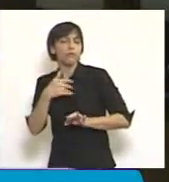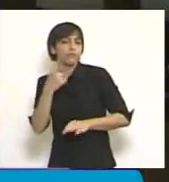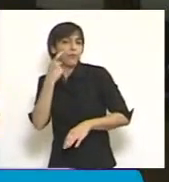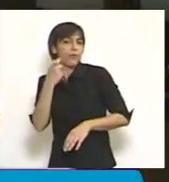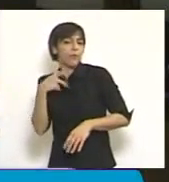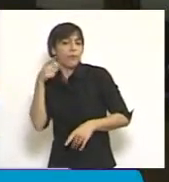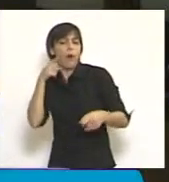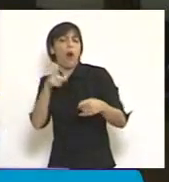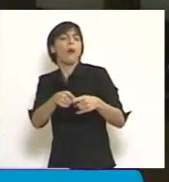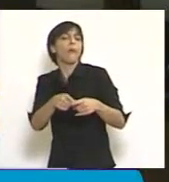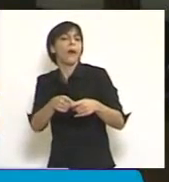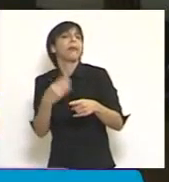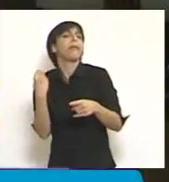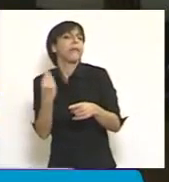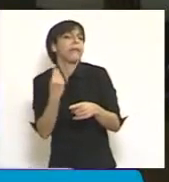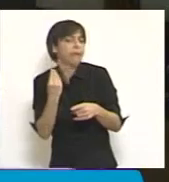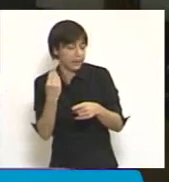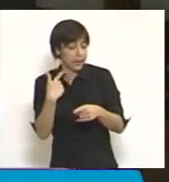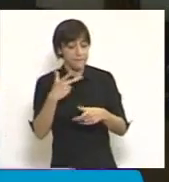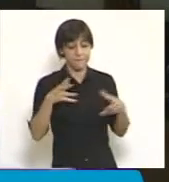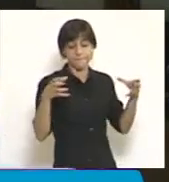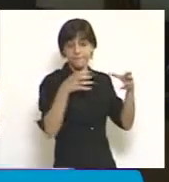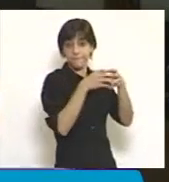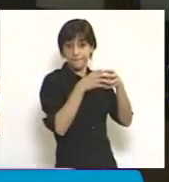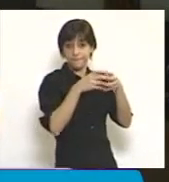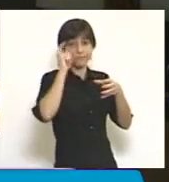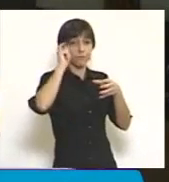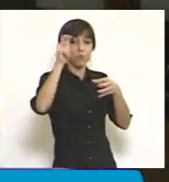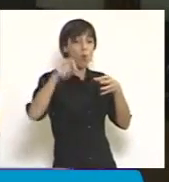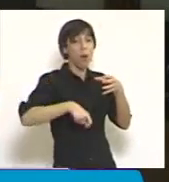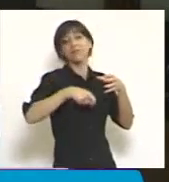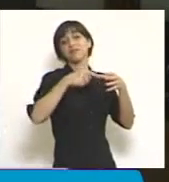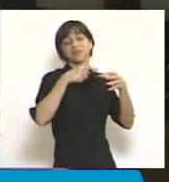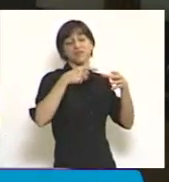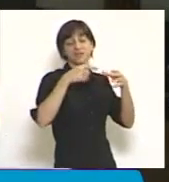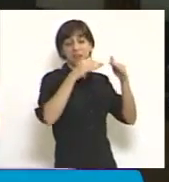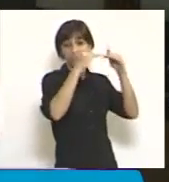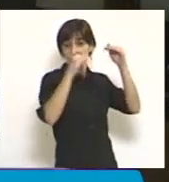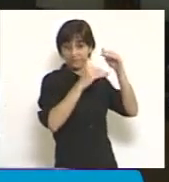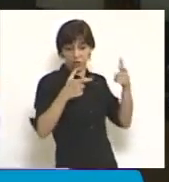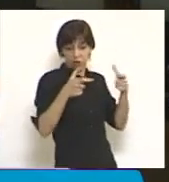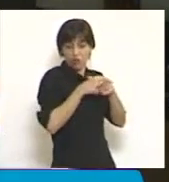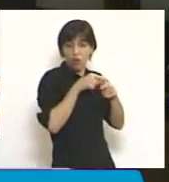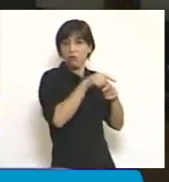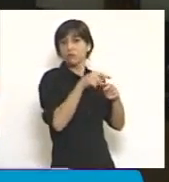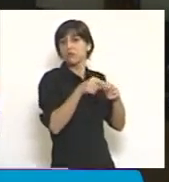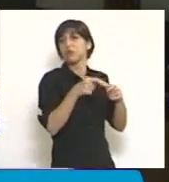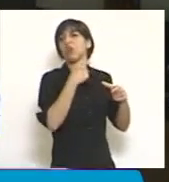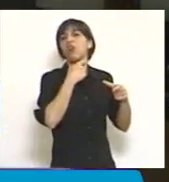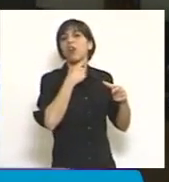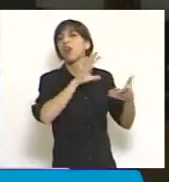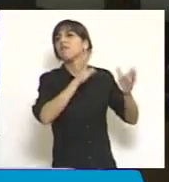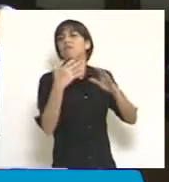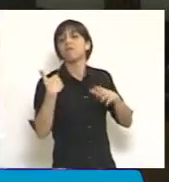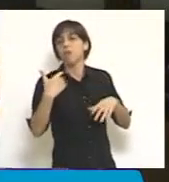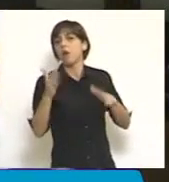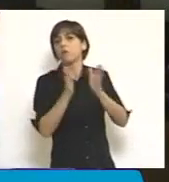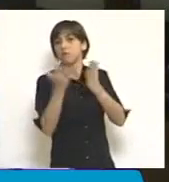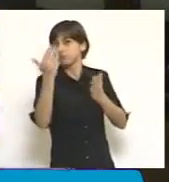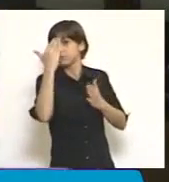El proyecto, en definitiva, desde nuestro punto de vista, claramente persigue un propósito que debería